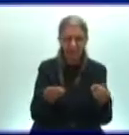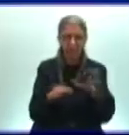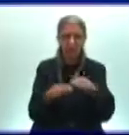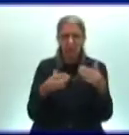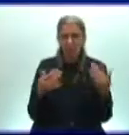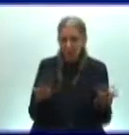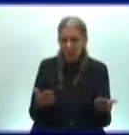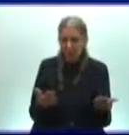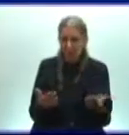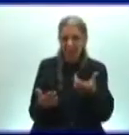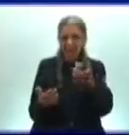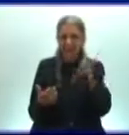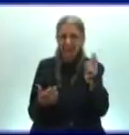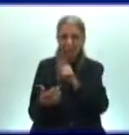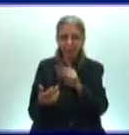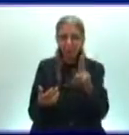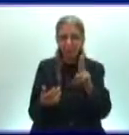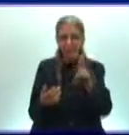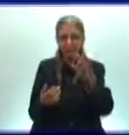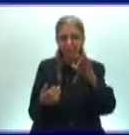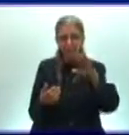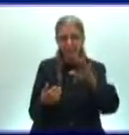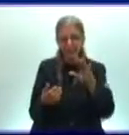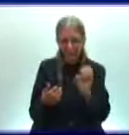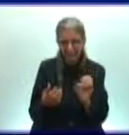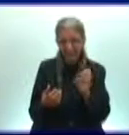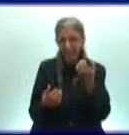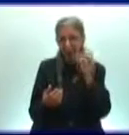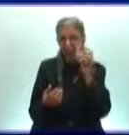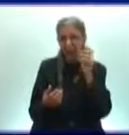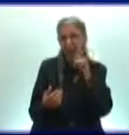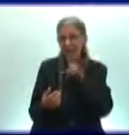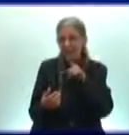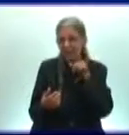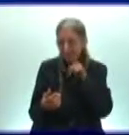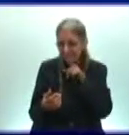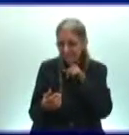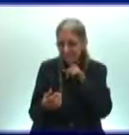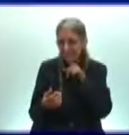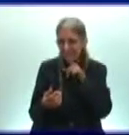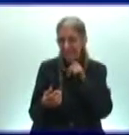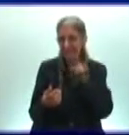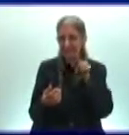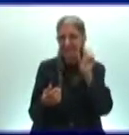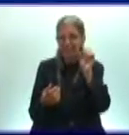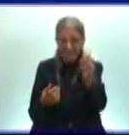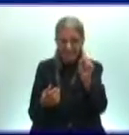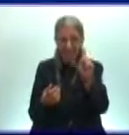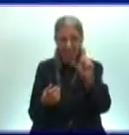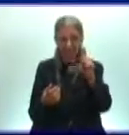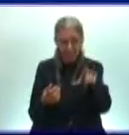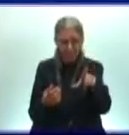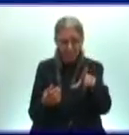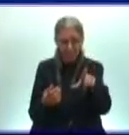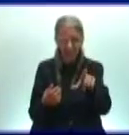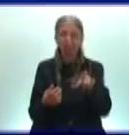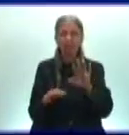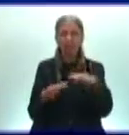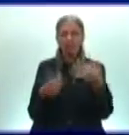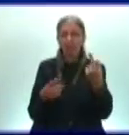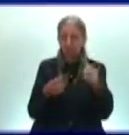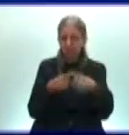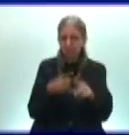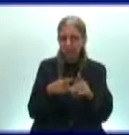químico azufre, representado en el modelo con el color amarillo, y su símbolo es S, y por el elemento